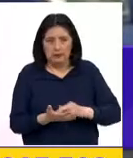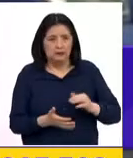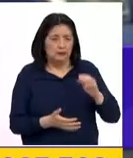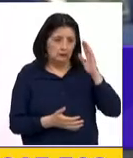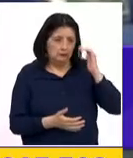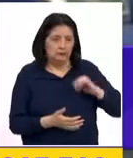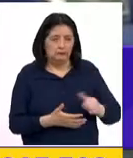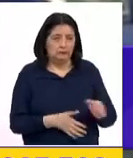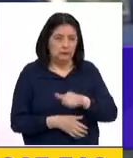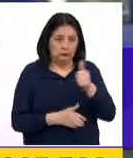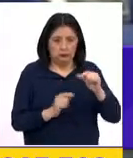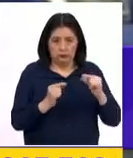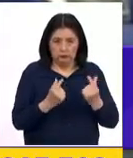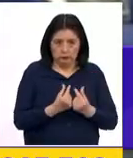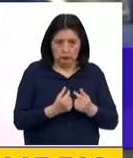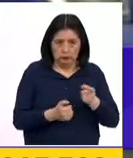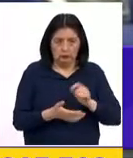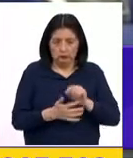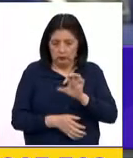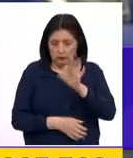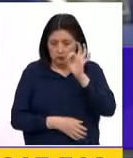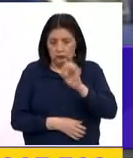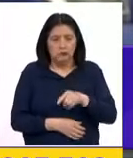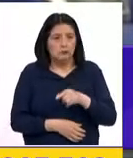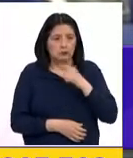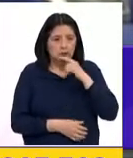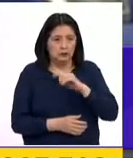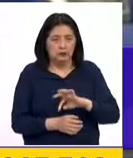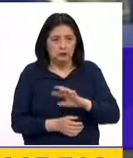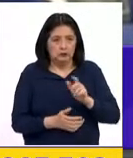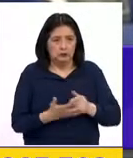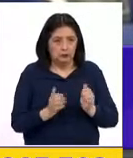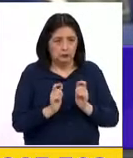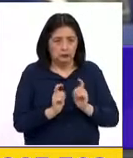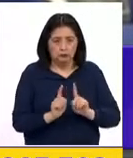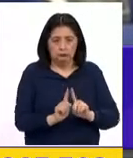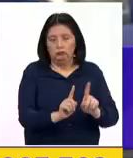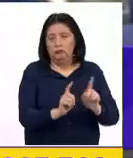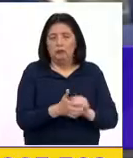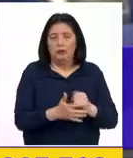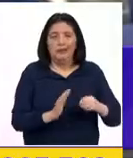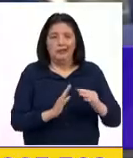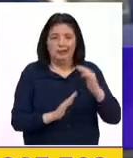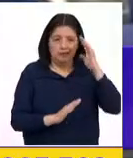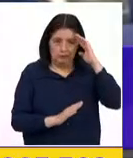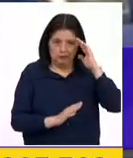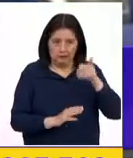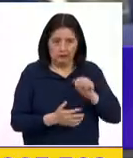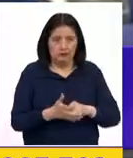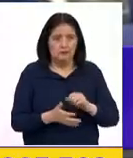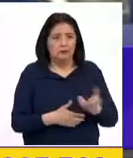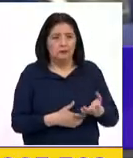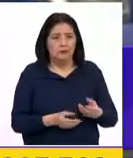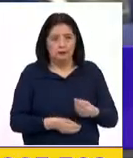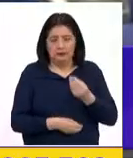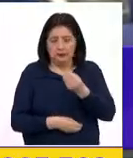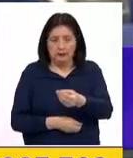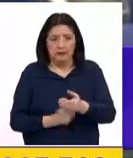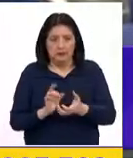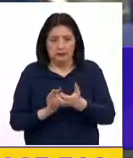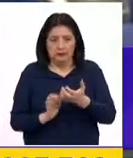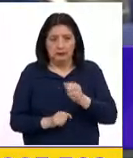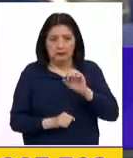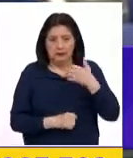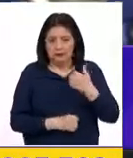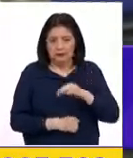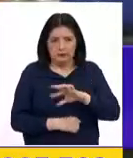En paralelo, otro grupo de serenos ubicó a la víctima. Juntos se dirigieron a la comisaría de San Andrés para devolverle el celular que le